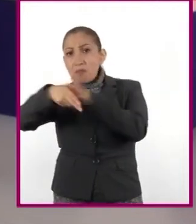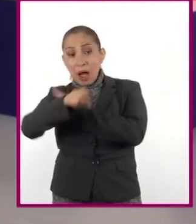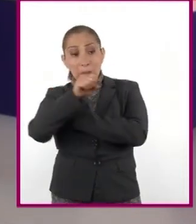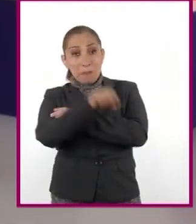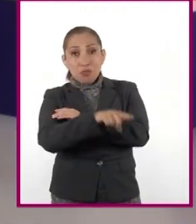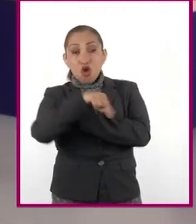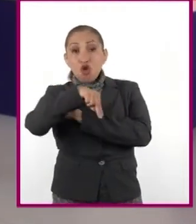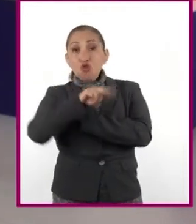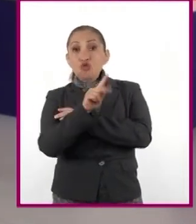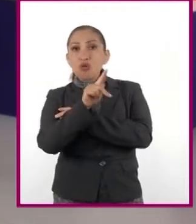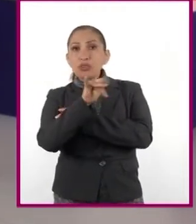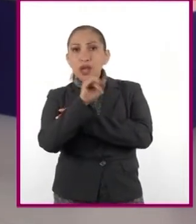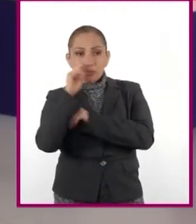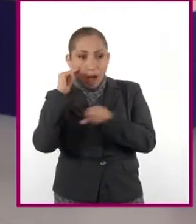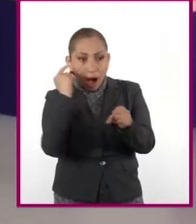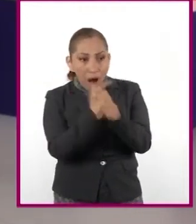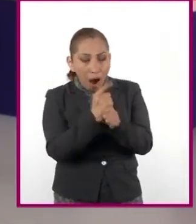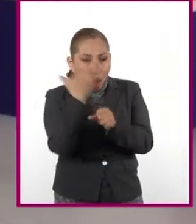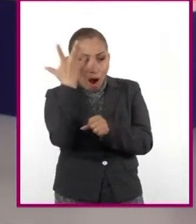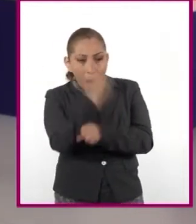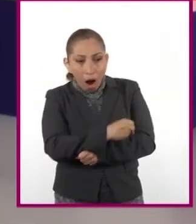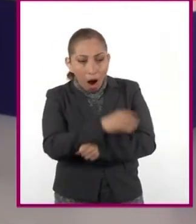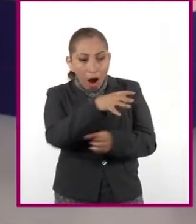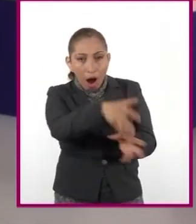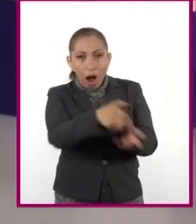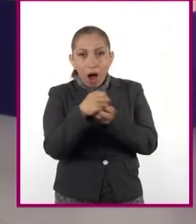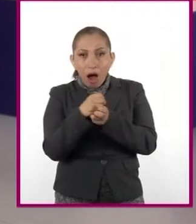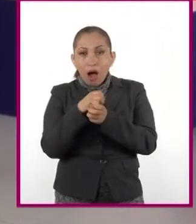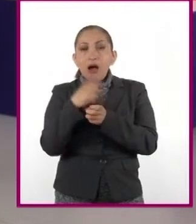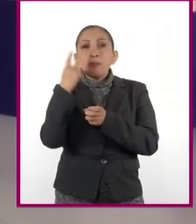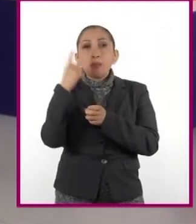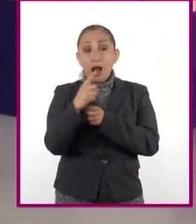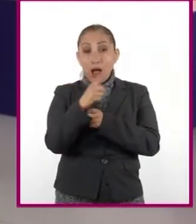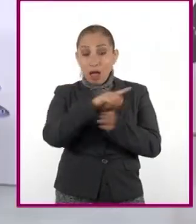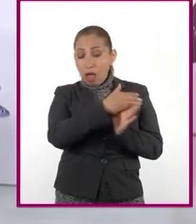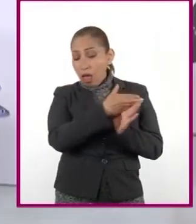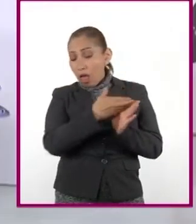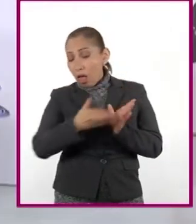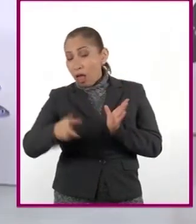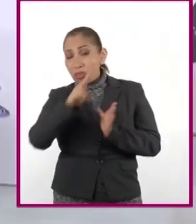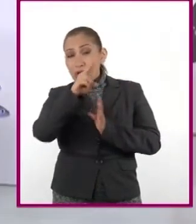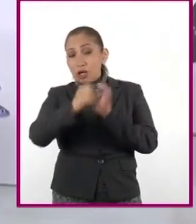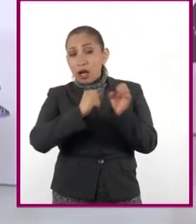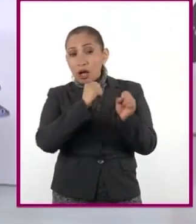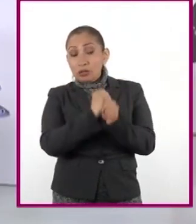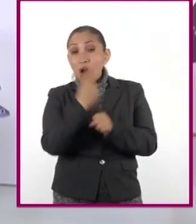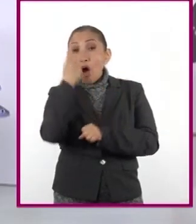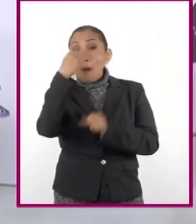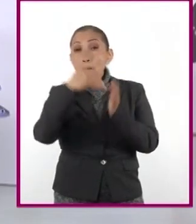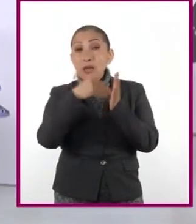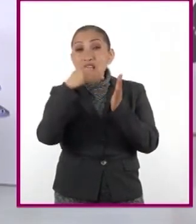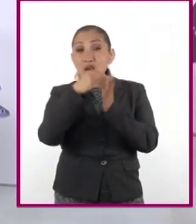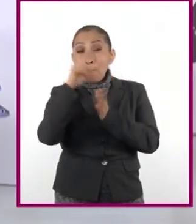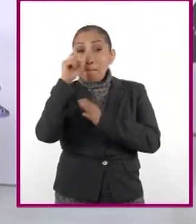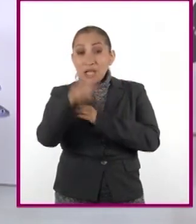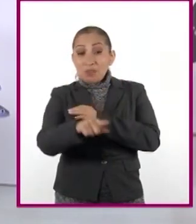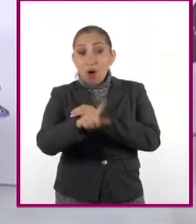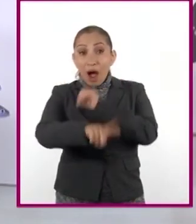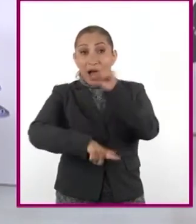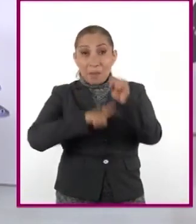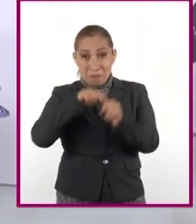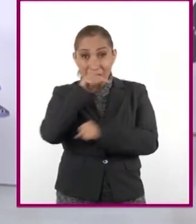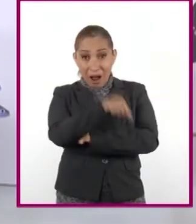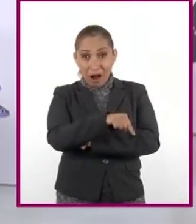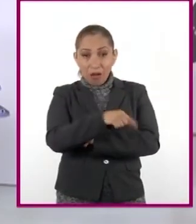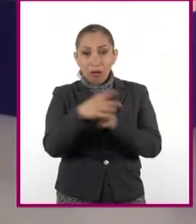las nutrias que encontraban. En los siguientes 200 años, más de 1 millón de ellas